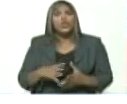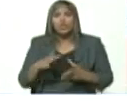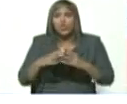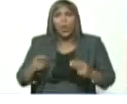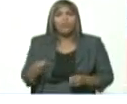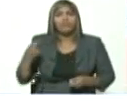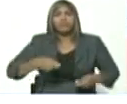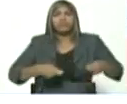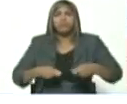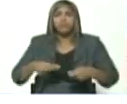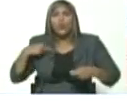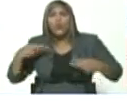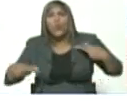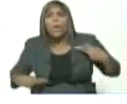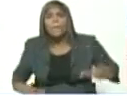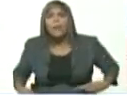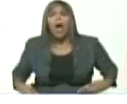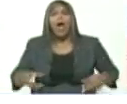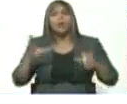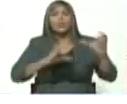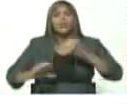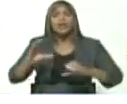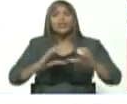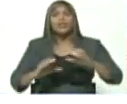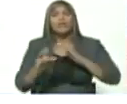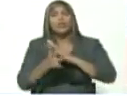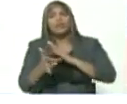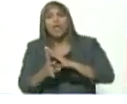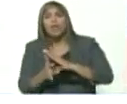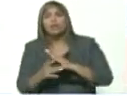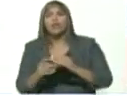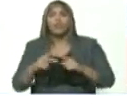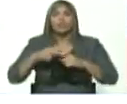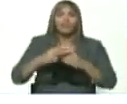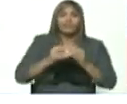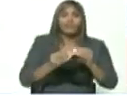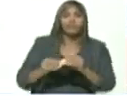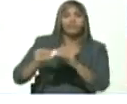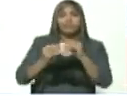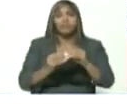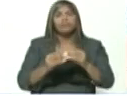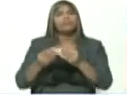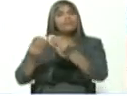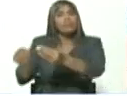recursos humanos, científicos, técnicos y materiales,